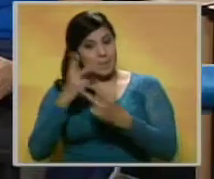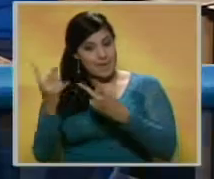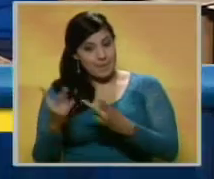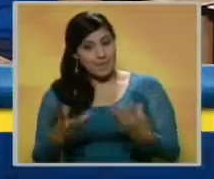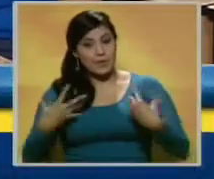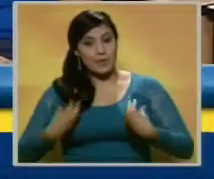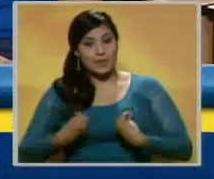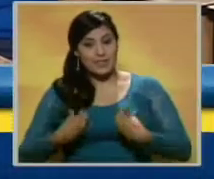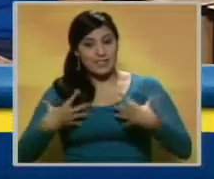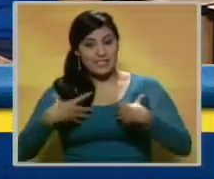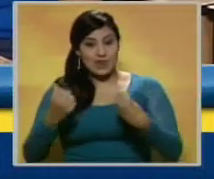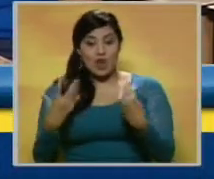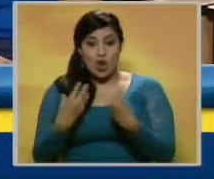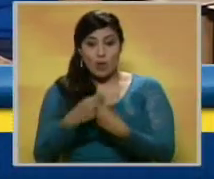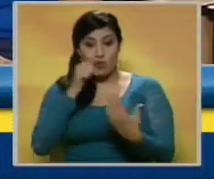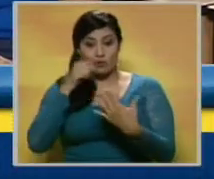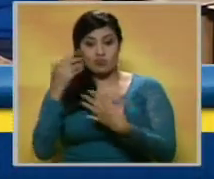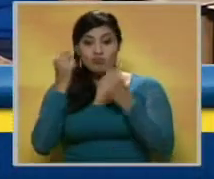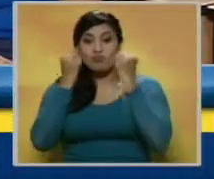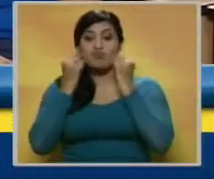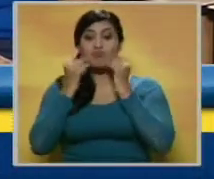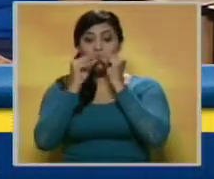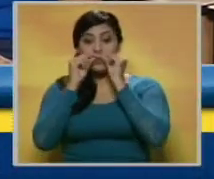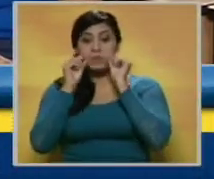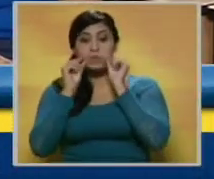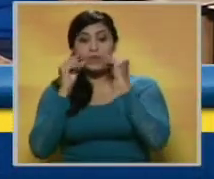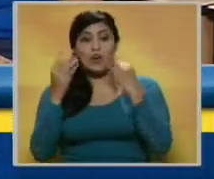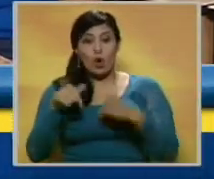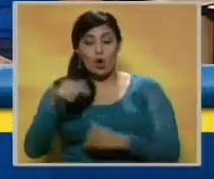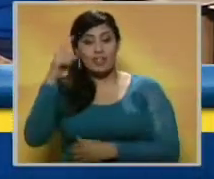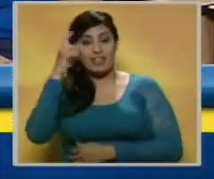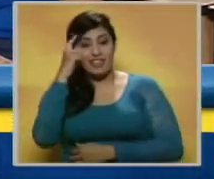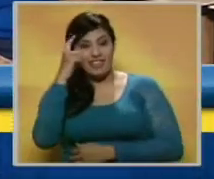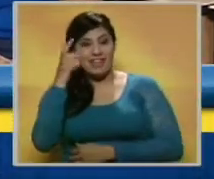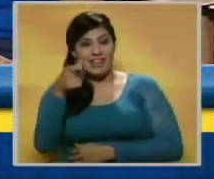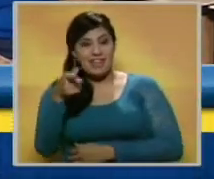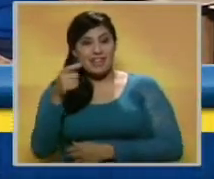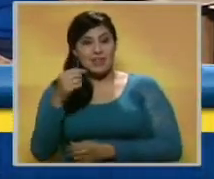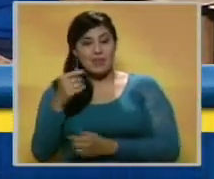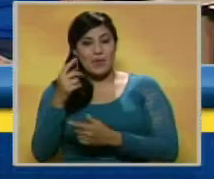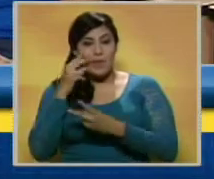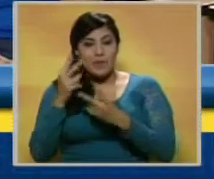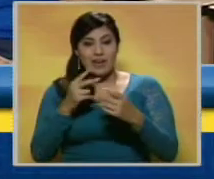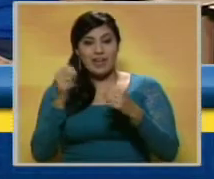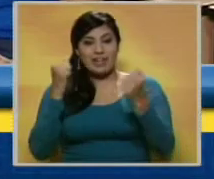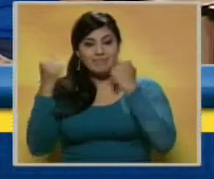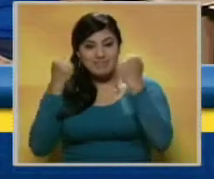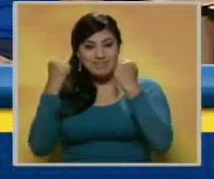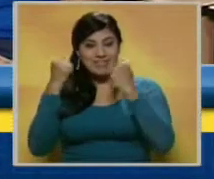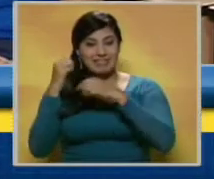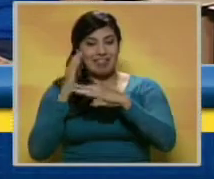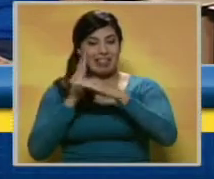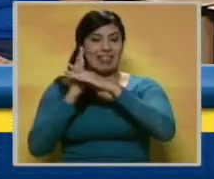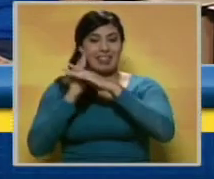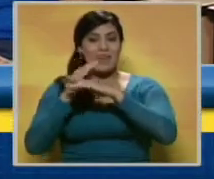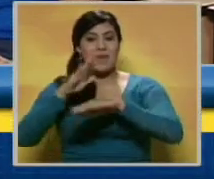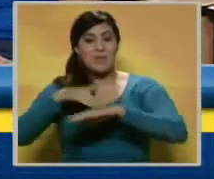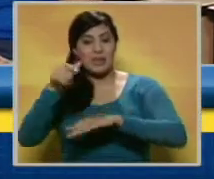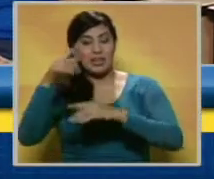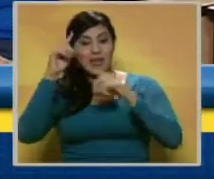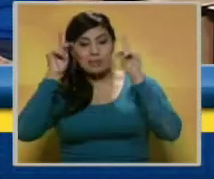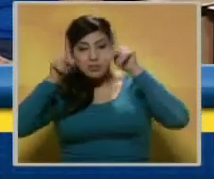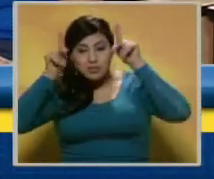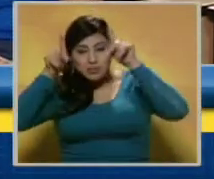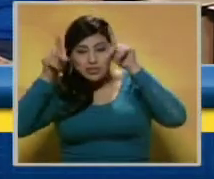Bienvenidos, David. Saludo a mi lado, Erwin Flores. Hoy en nuestra sección te he sacado, Erwin, de tu zona de confort, del gimnasio, porque él es